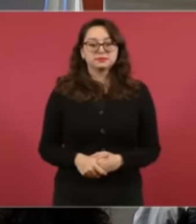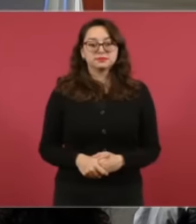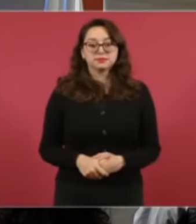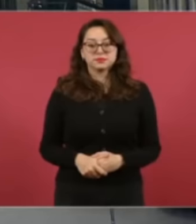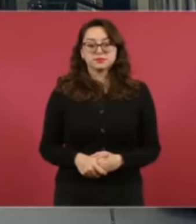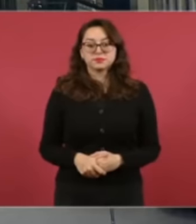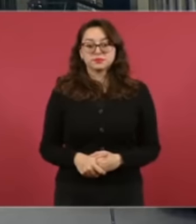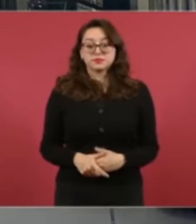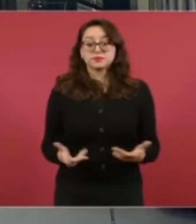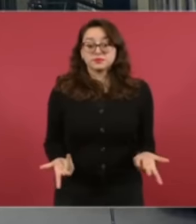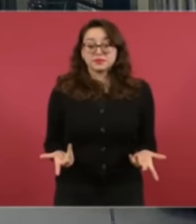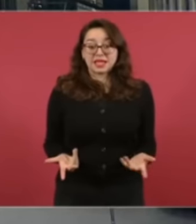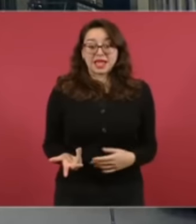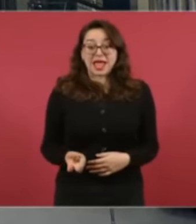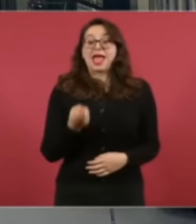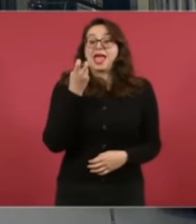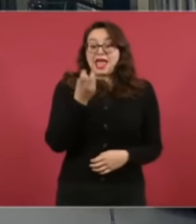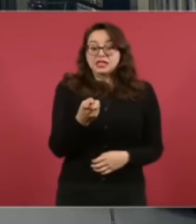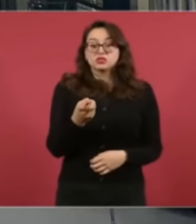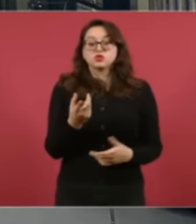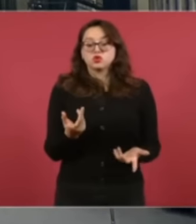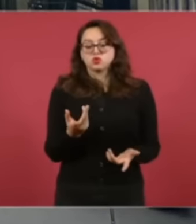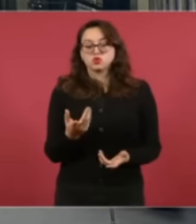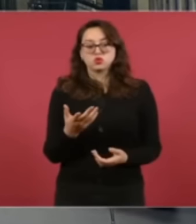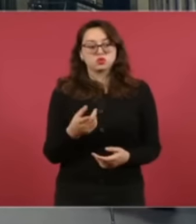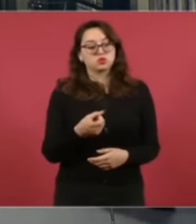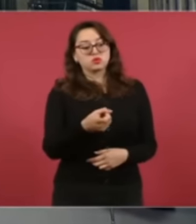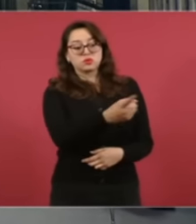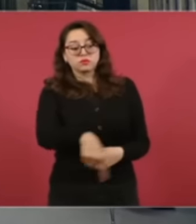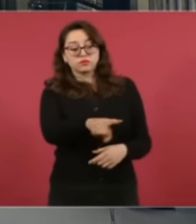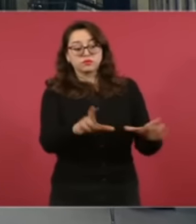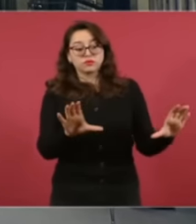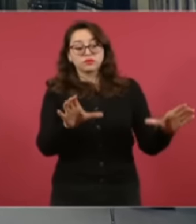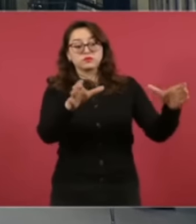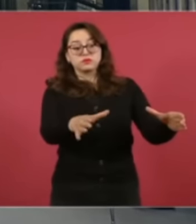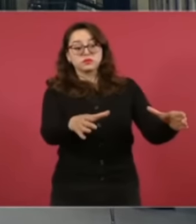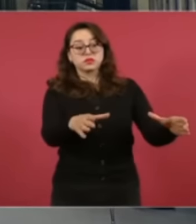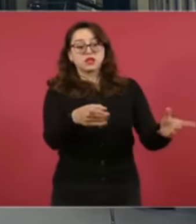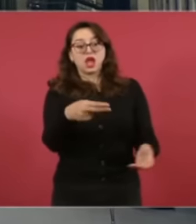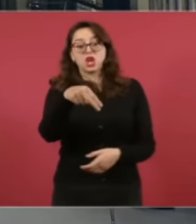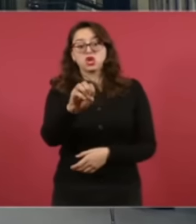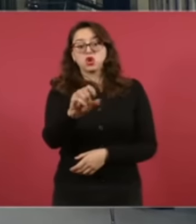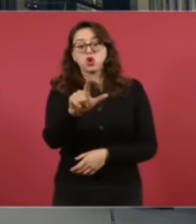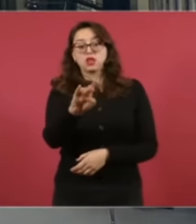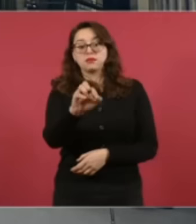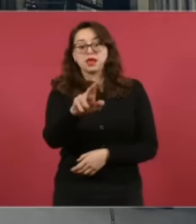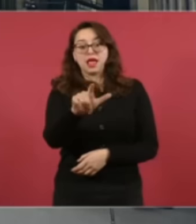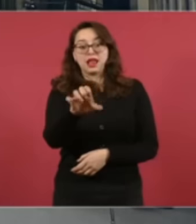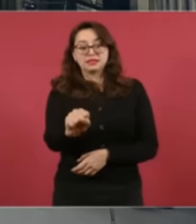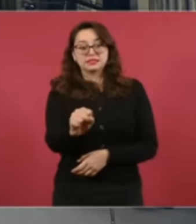Esto es lo que está en el fondo. Esta es nuestra diferencia con los tecnócratas neoliberales